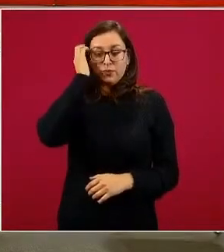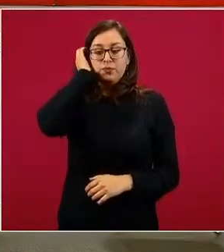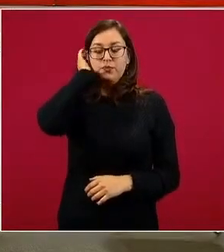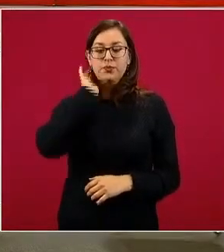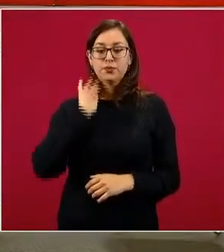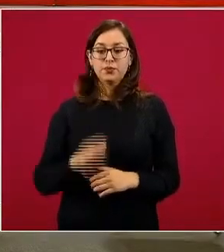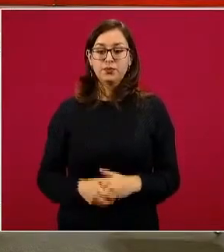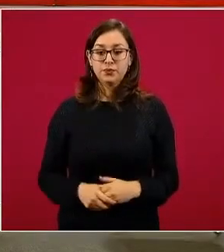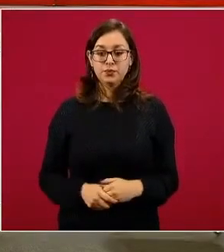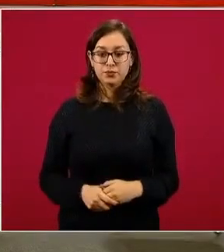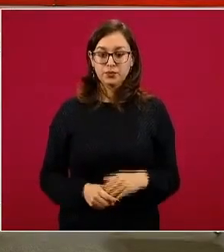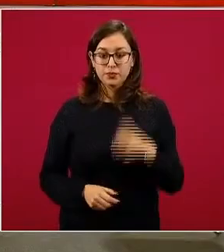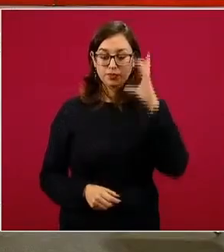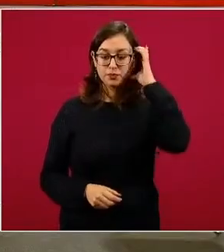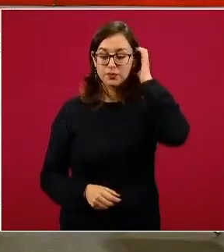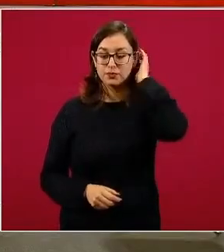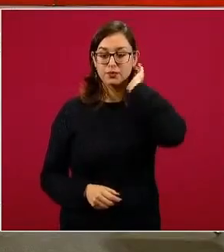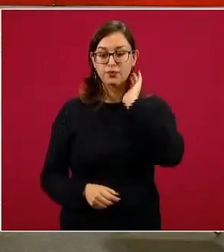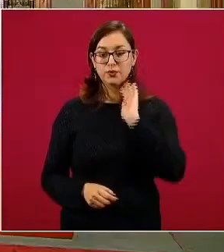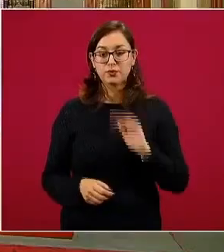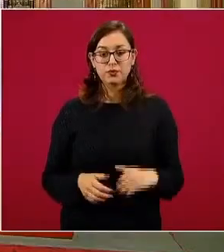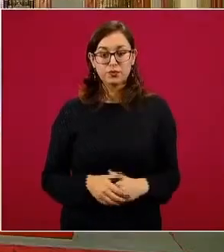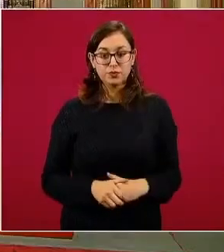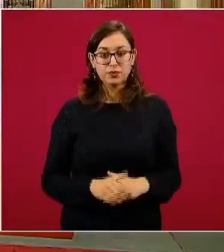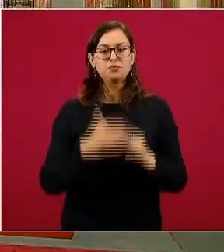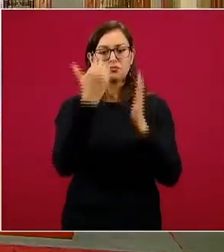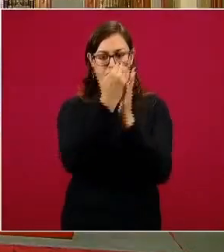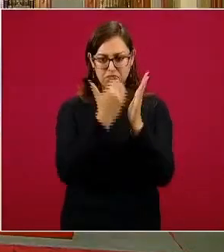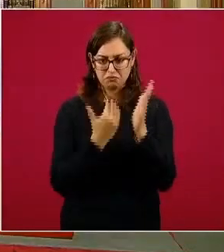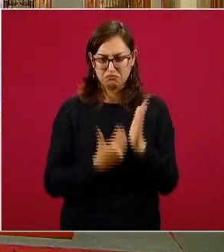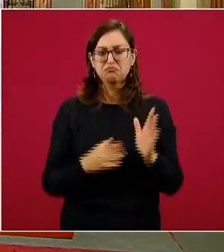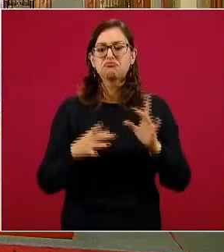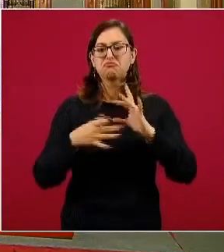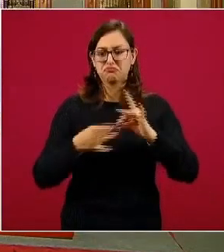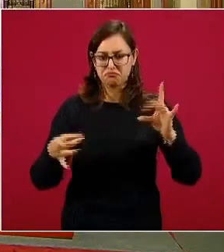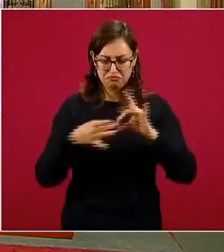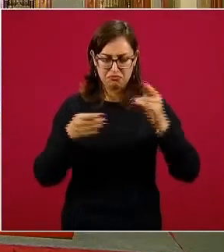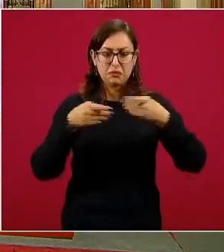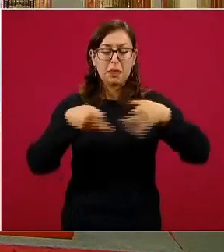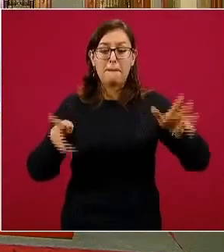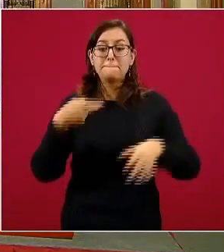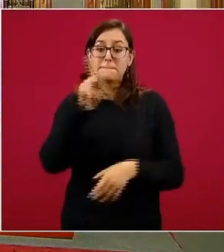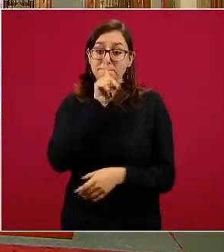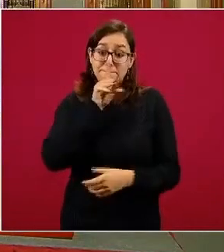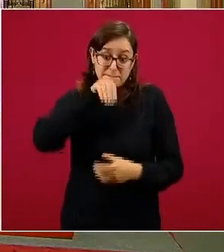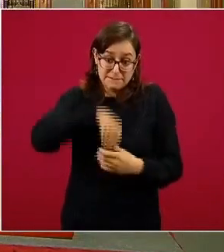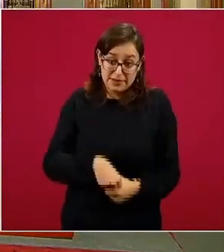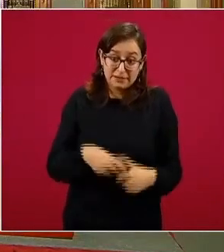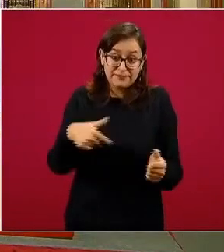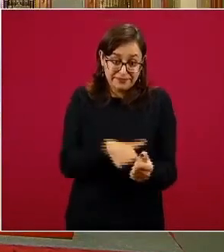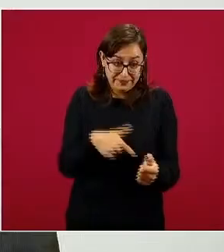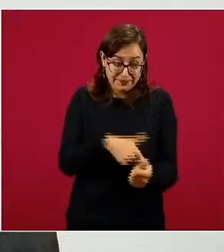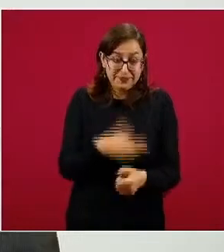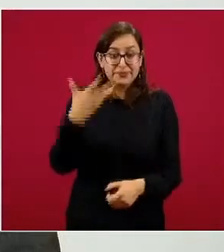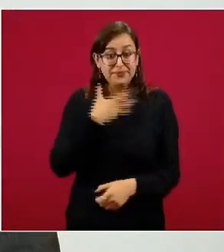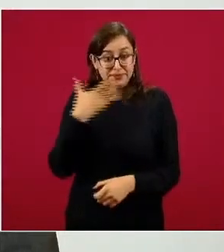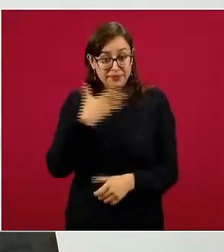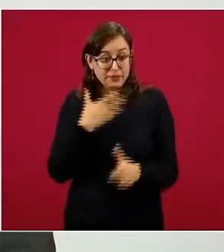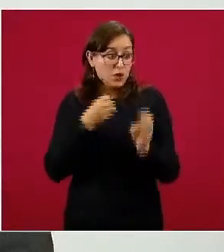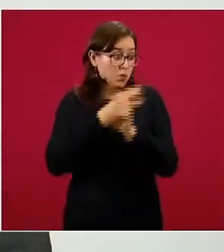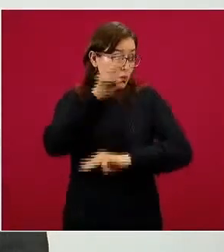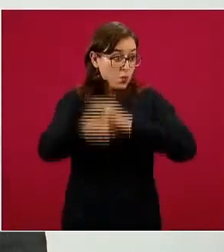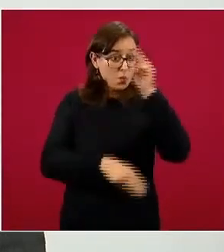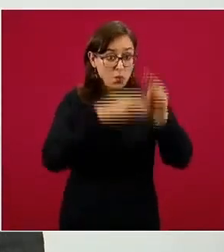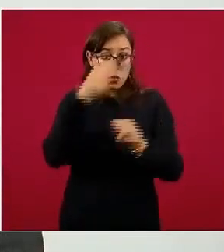Sí, el diseño del estudio lo podemos comentar con las restricciones de confidencialidad que aplica. La mayoría de las compañías farmacéuticas mundiales que